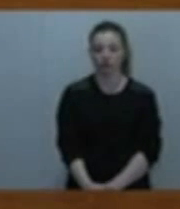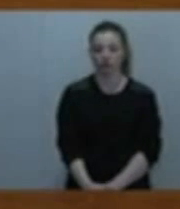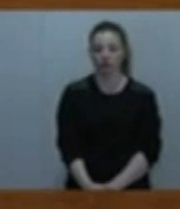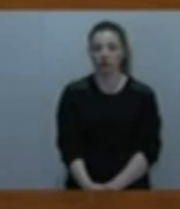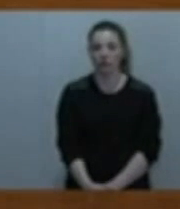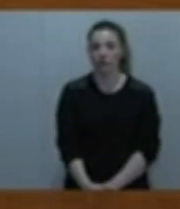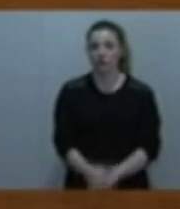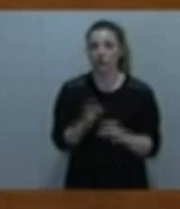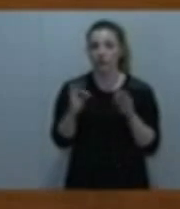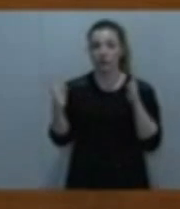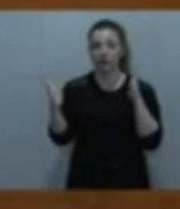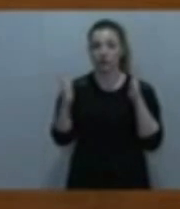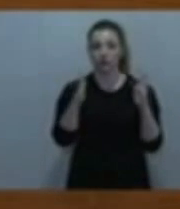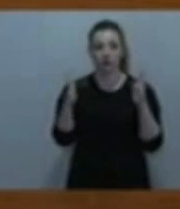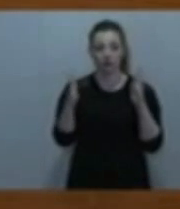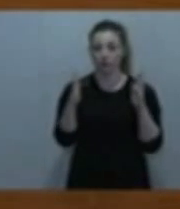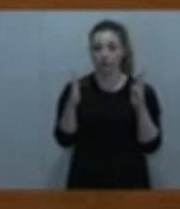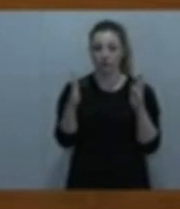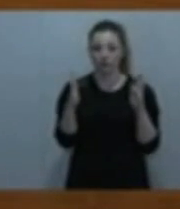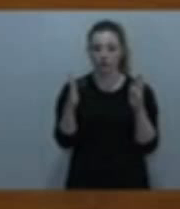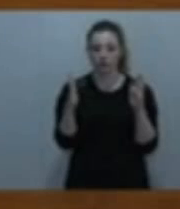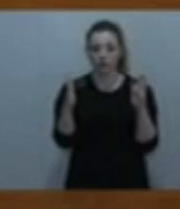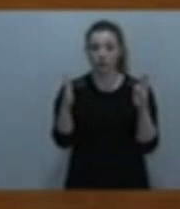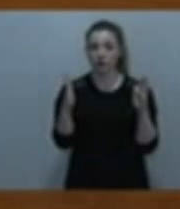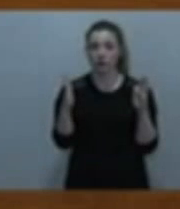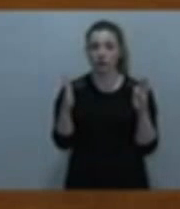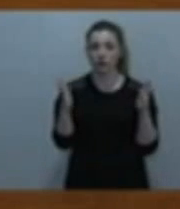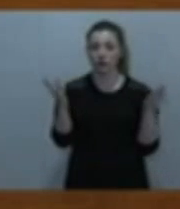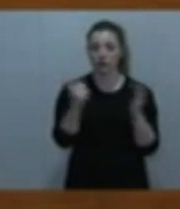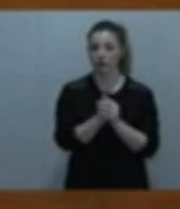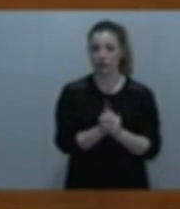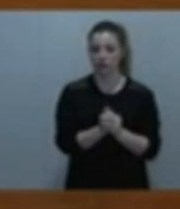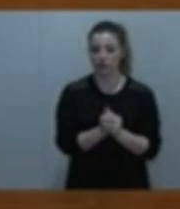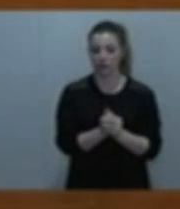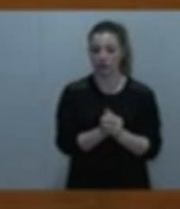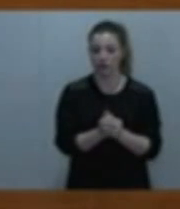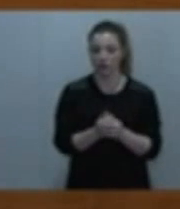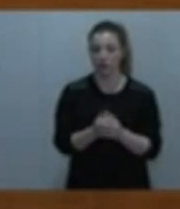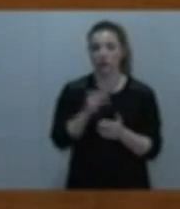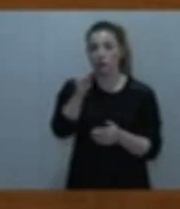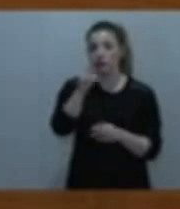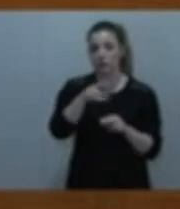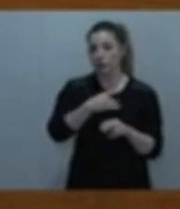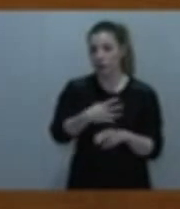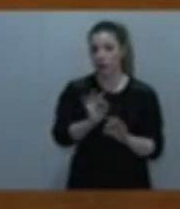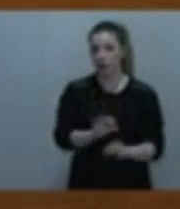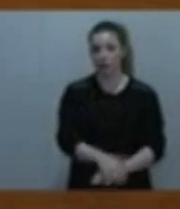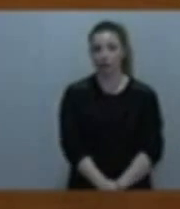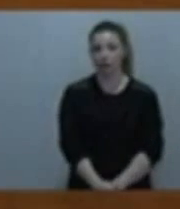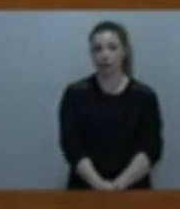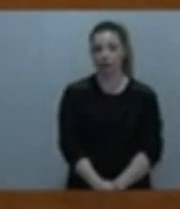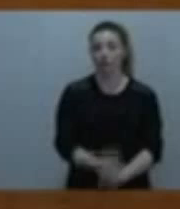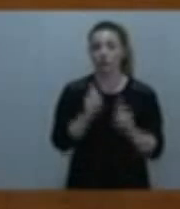Durante el tiempo que llevo en esta Cámara, he podido constatar que efectivamente los cisnes son blancos. En el caso